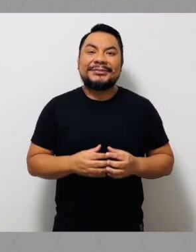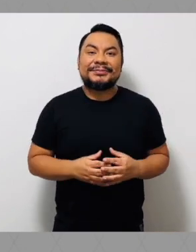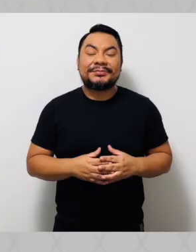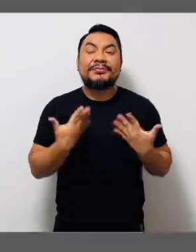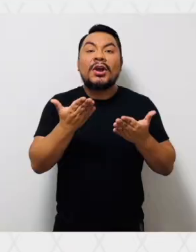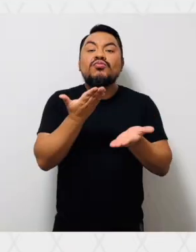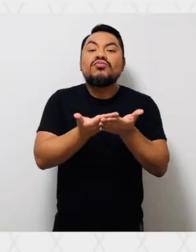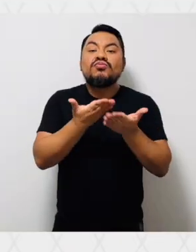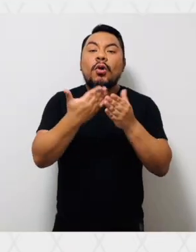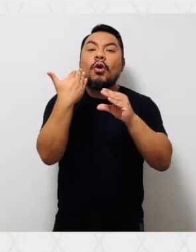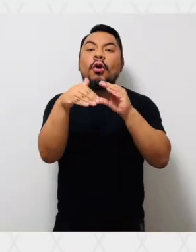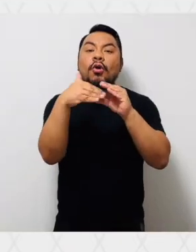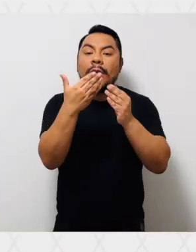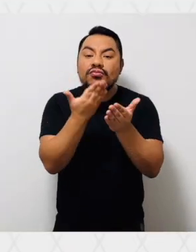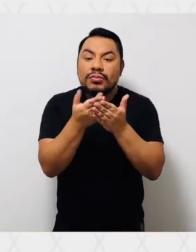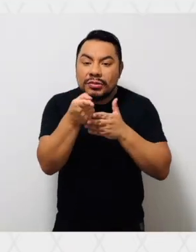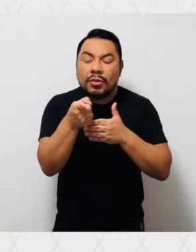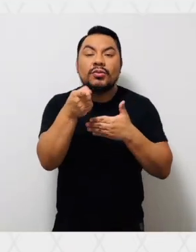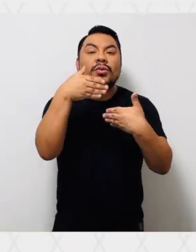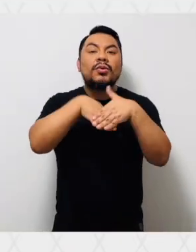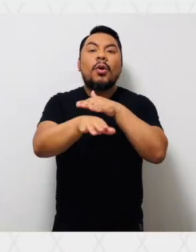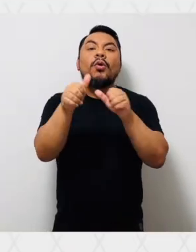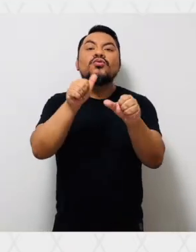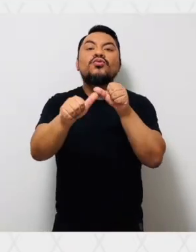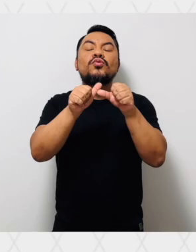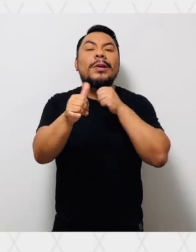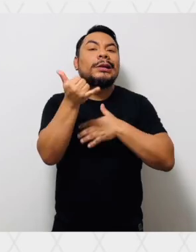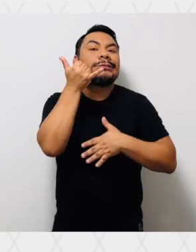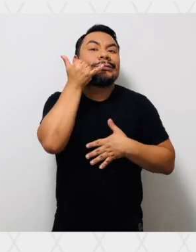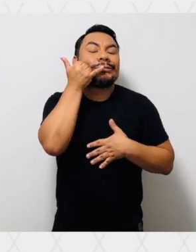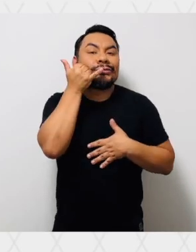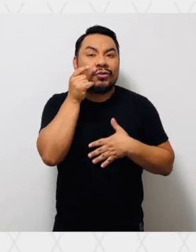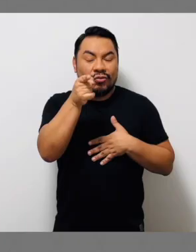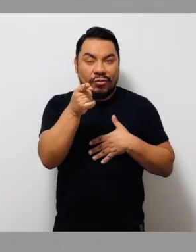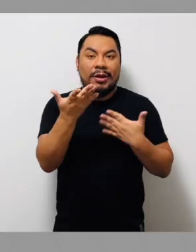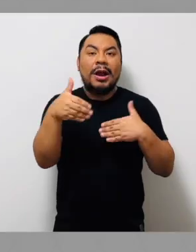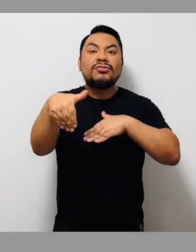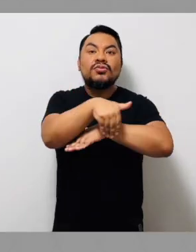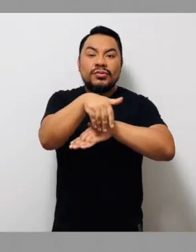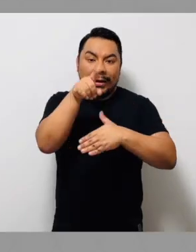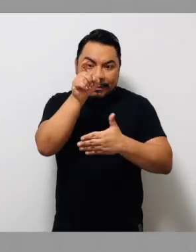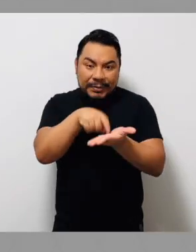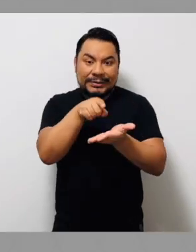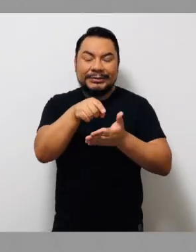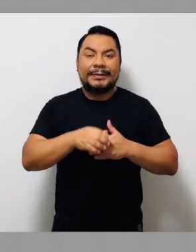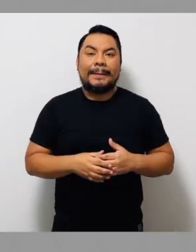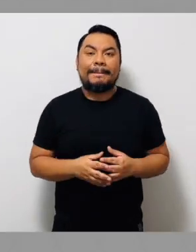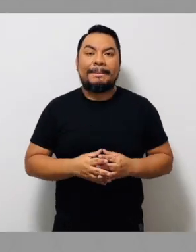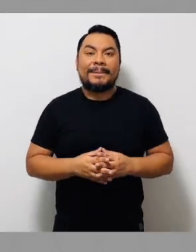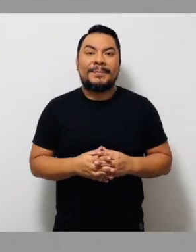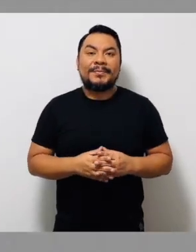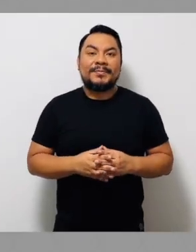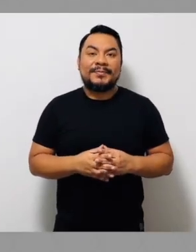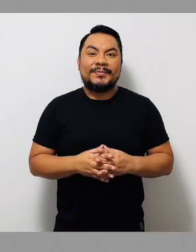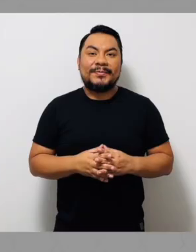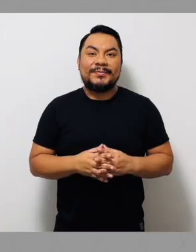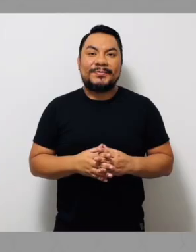Aceptar. Verifica tu correo electrónico e ingresa tu número de celular y tu dirección.